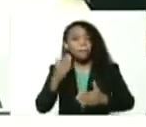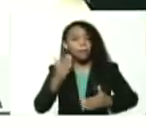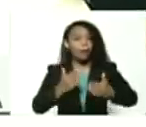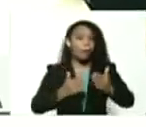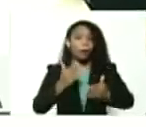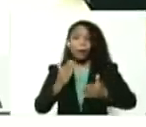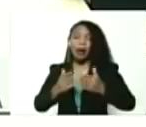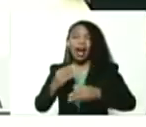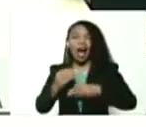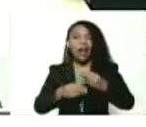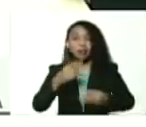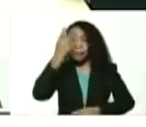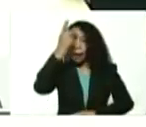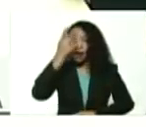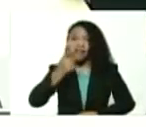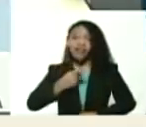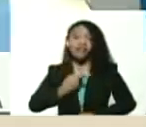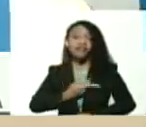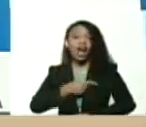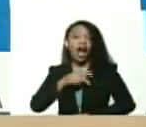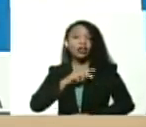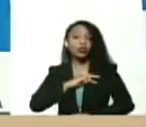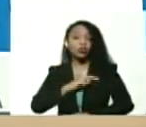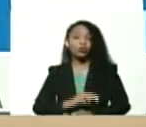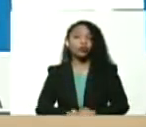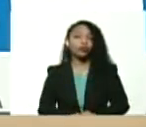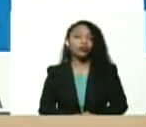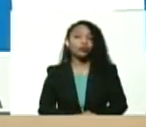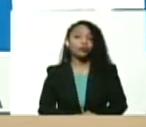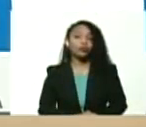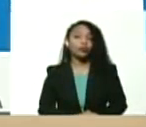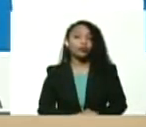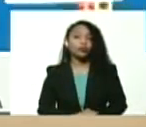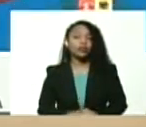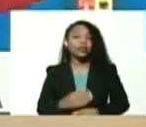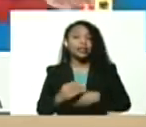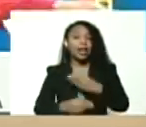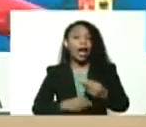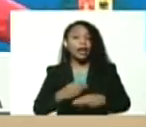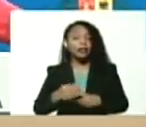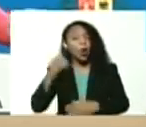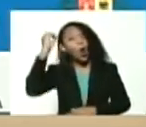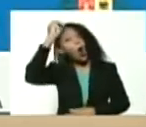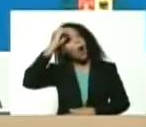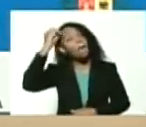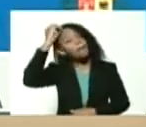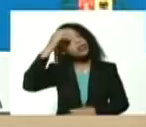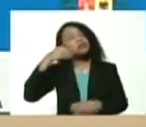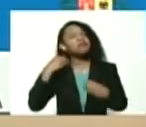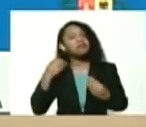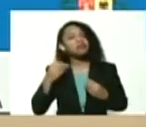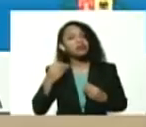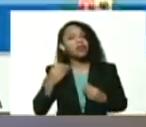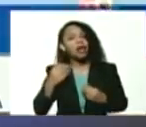que crean perfiles falsos y crean matrices para influir y